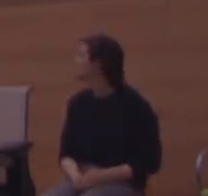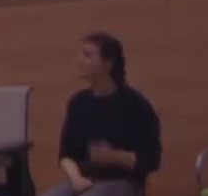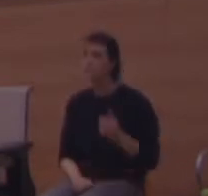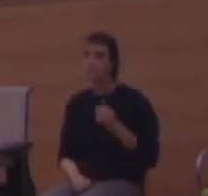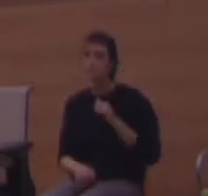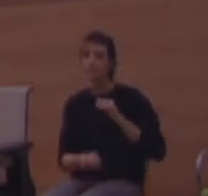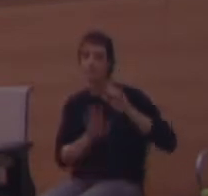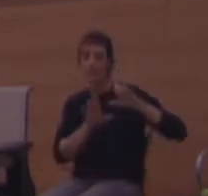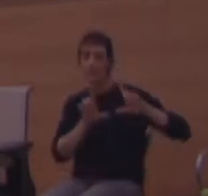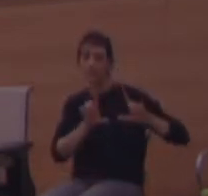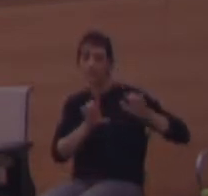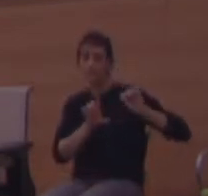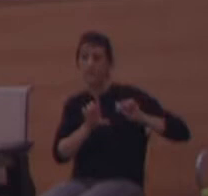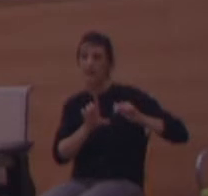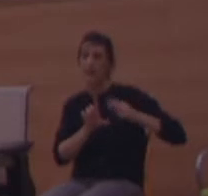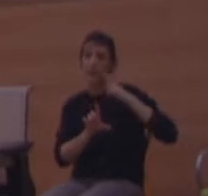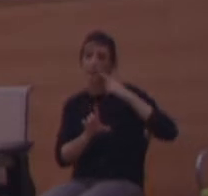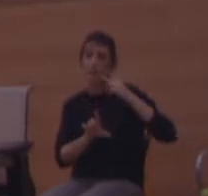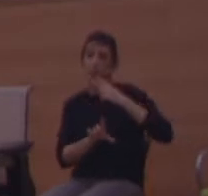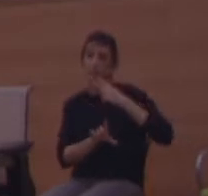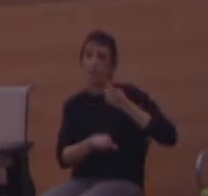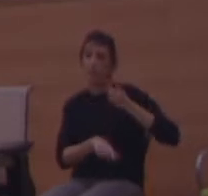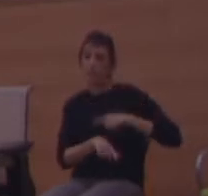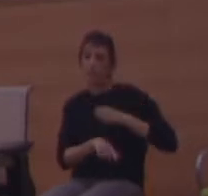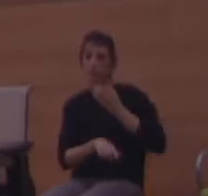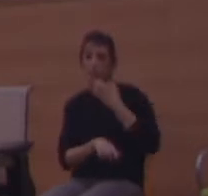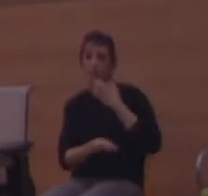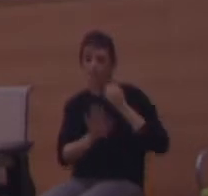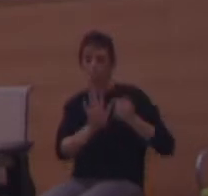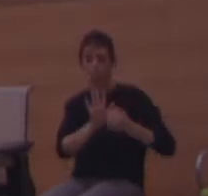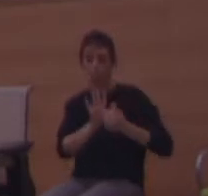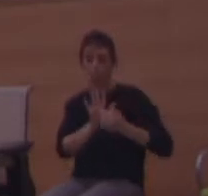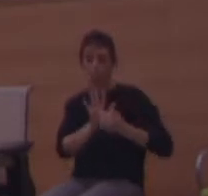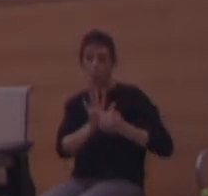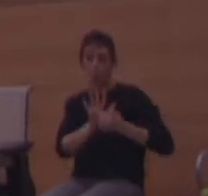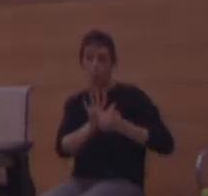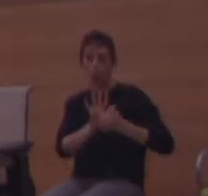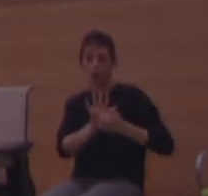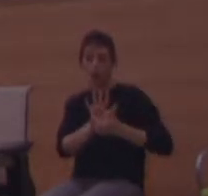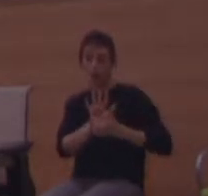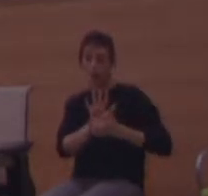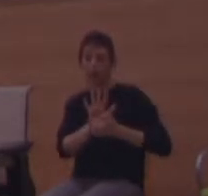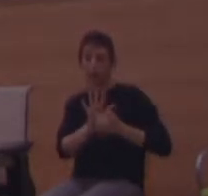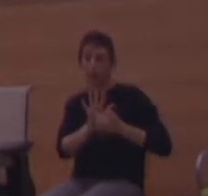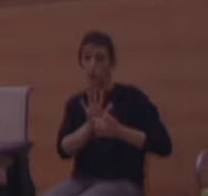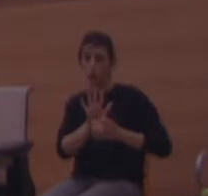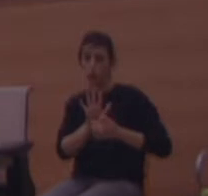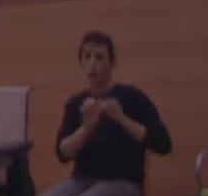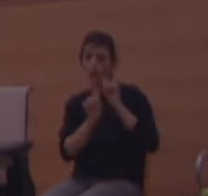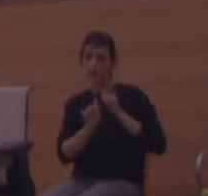también como tanto un cuarto, quinto y un quinto, ¿vale? Las formas